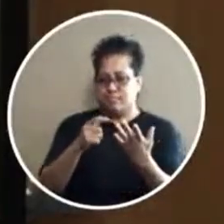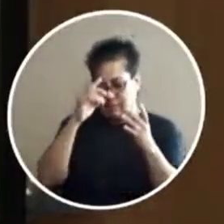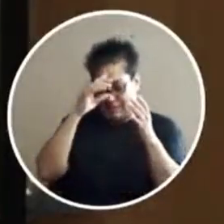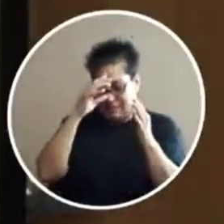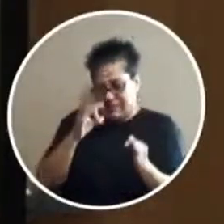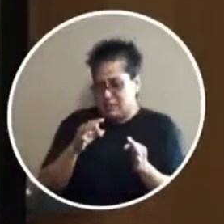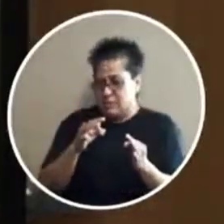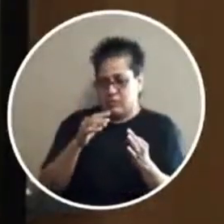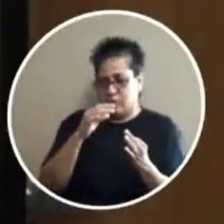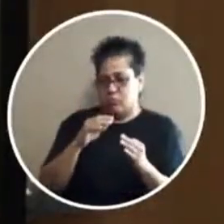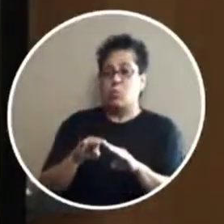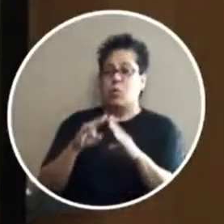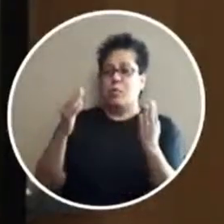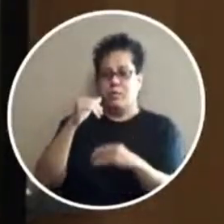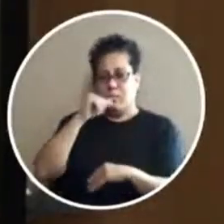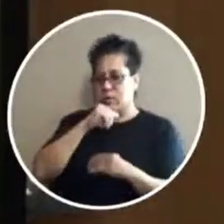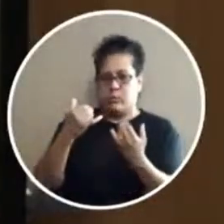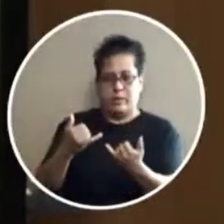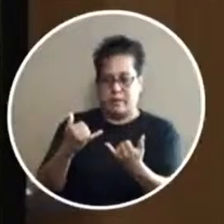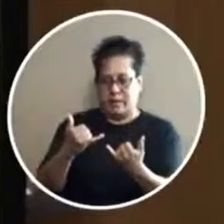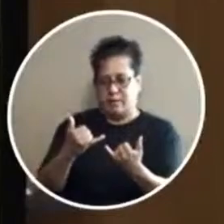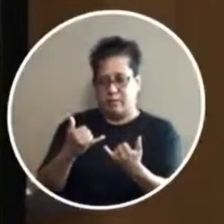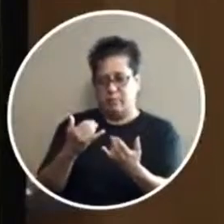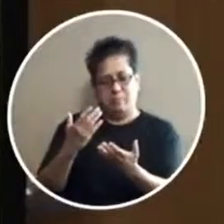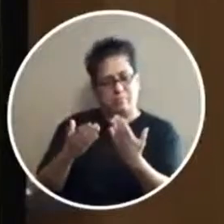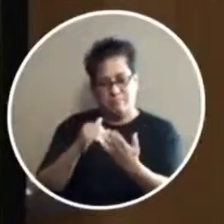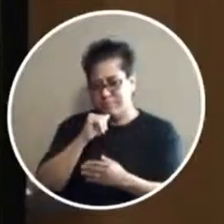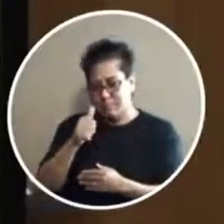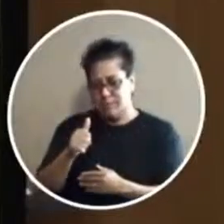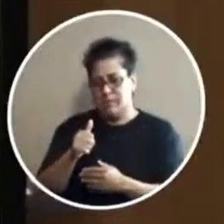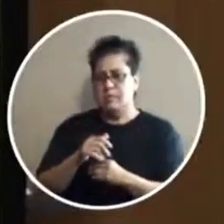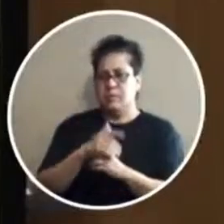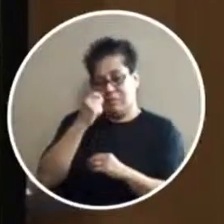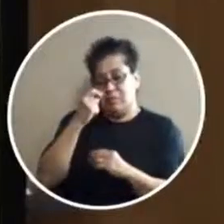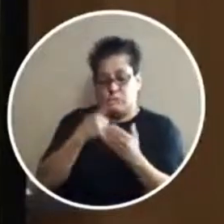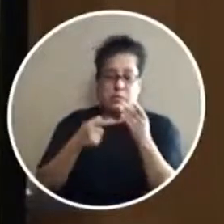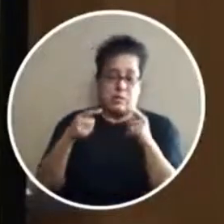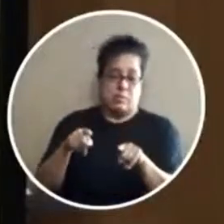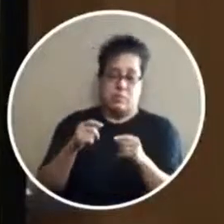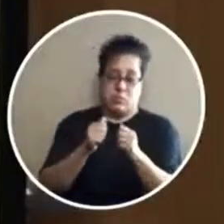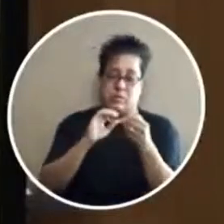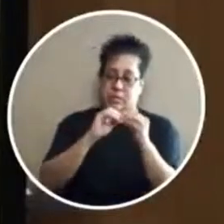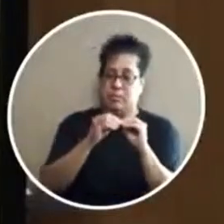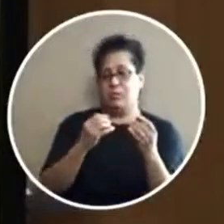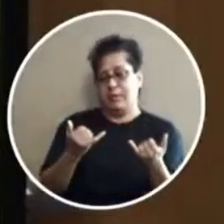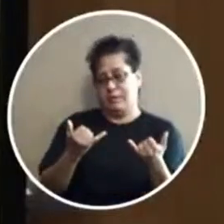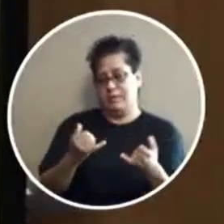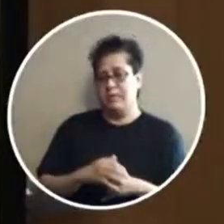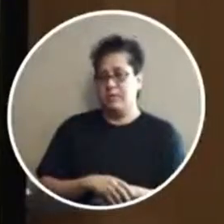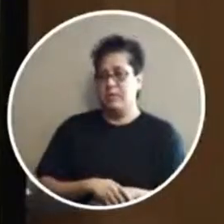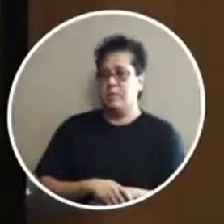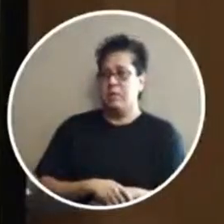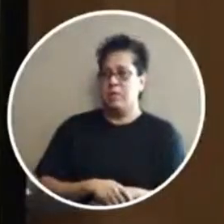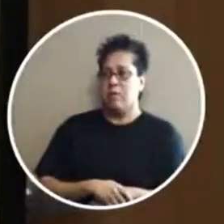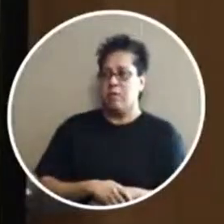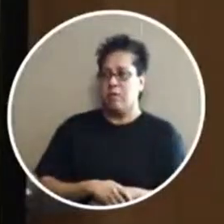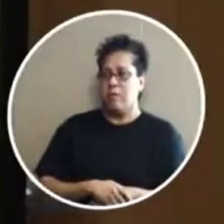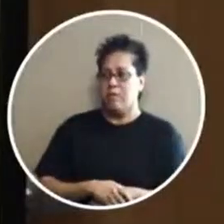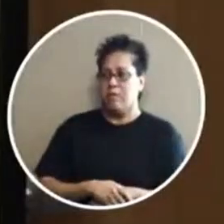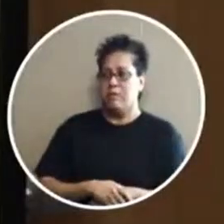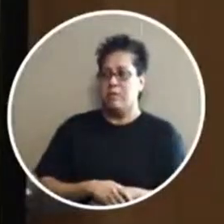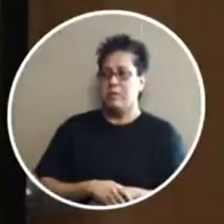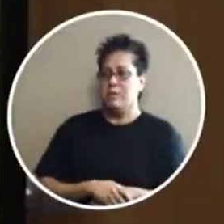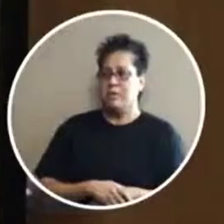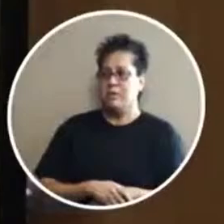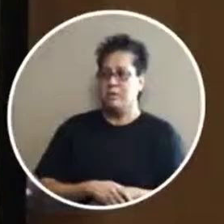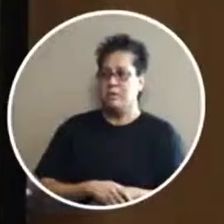decisión favorable el abrir los bares en este momento debido a todo lo que estamos viviendo. ¿Y qué es la posibilidad? ¿Qué es